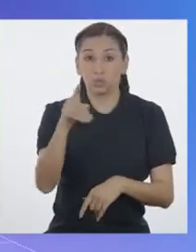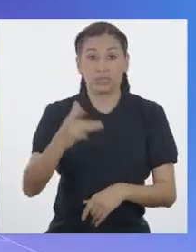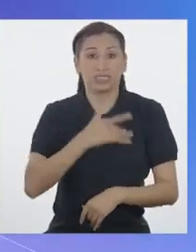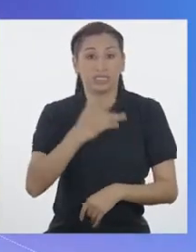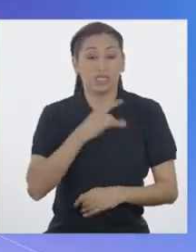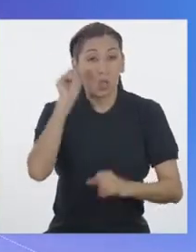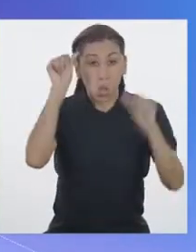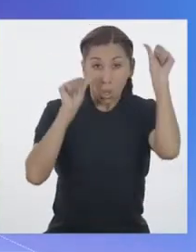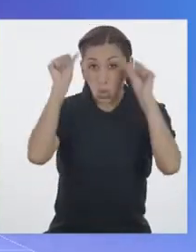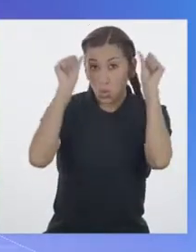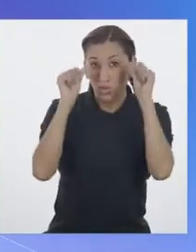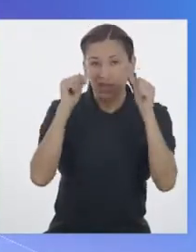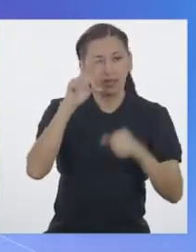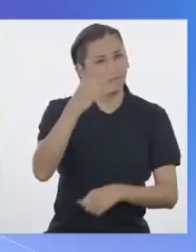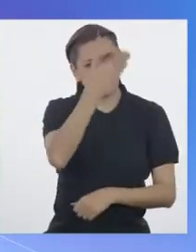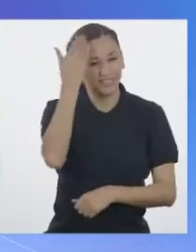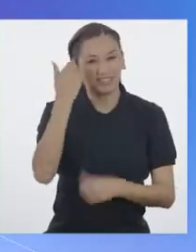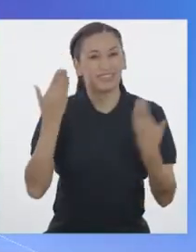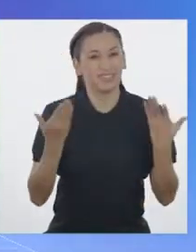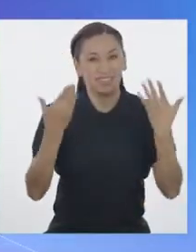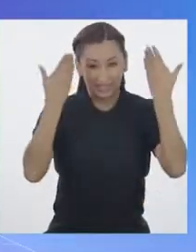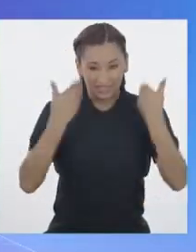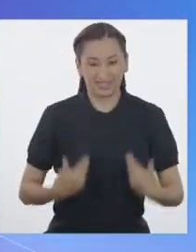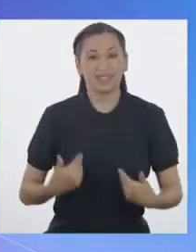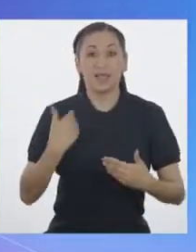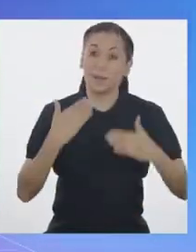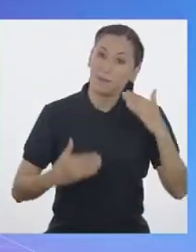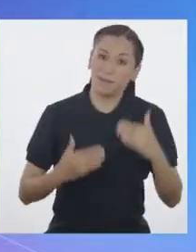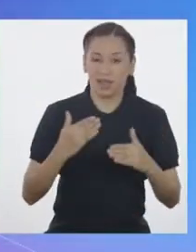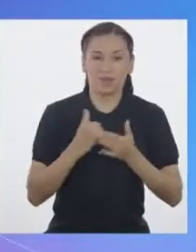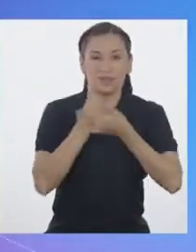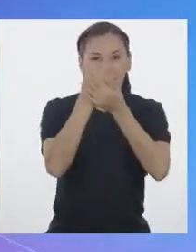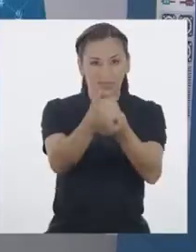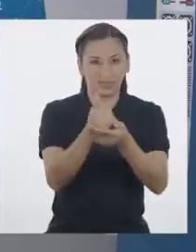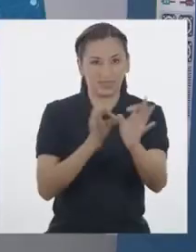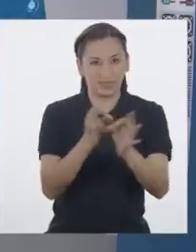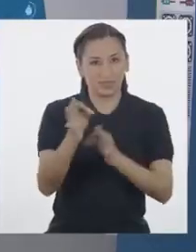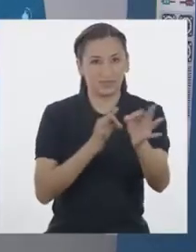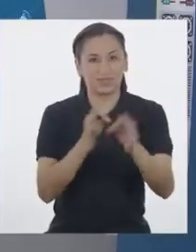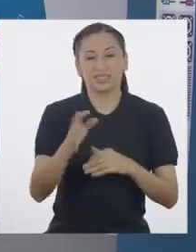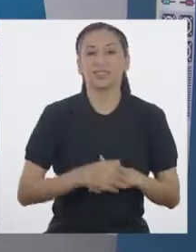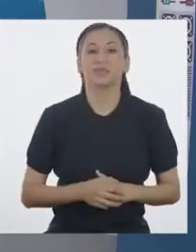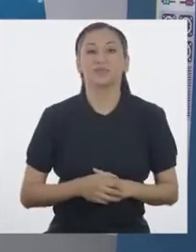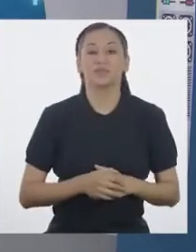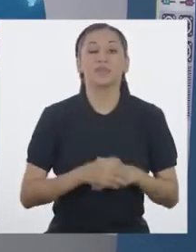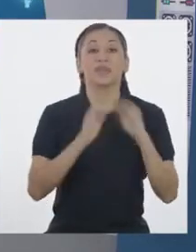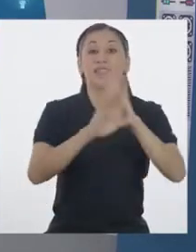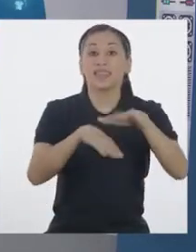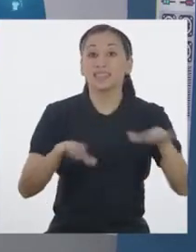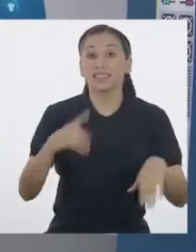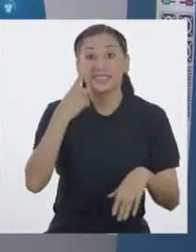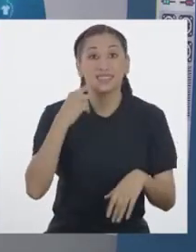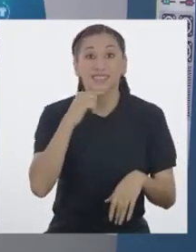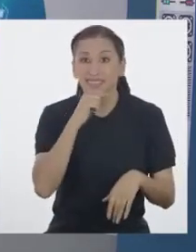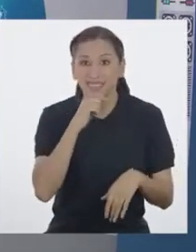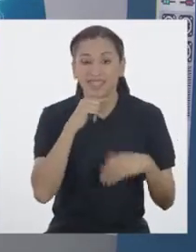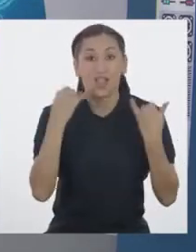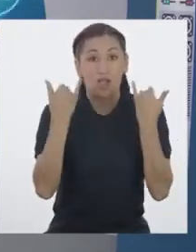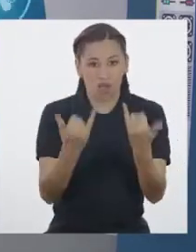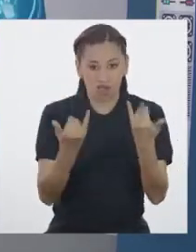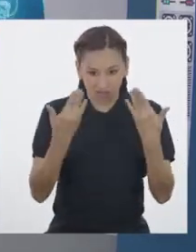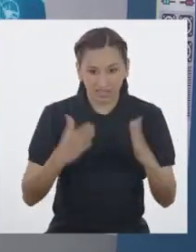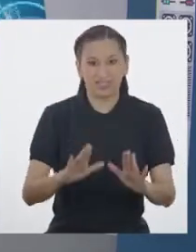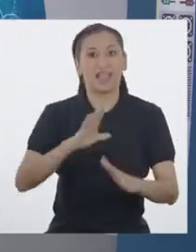si tienen dudas no se olviden que Macabot lo explica Niñas y niños Hoy hemos